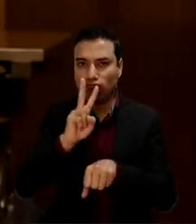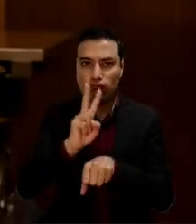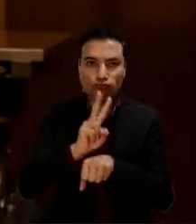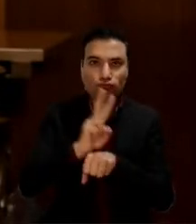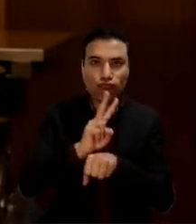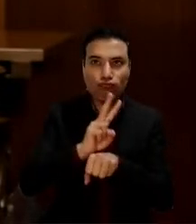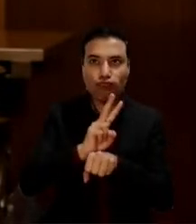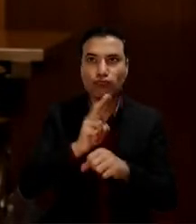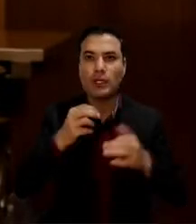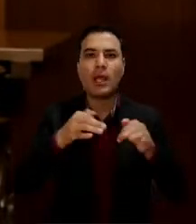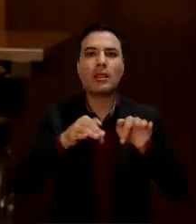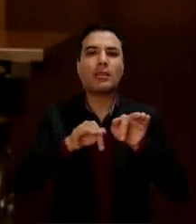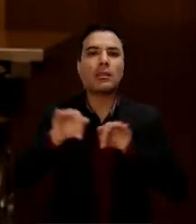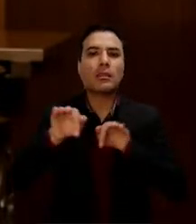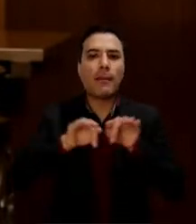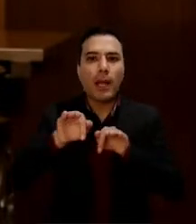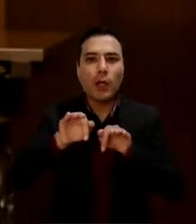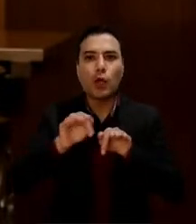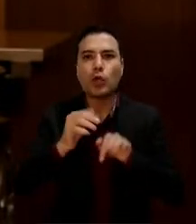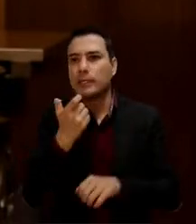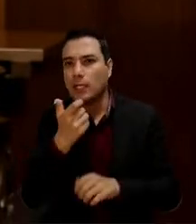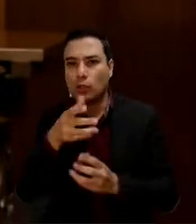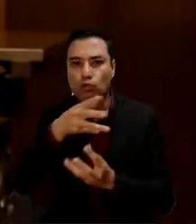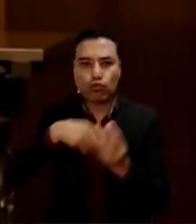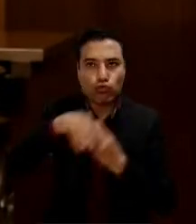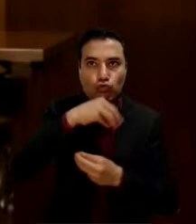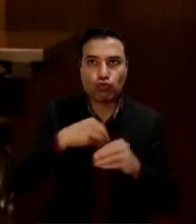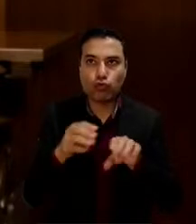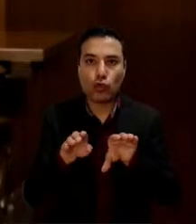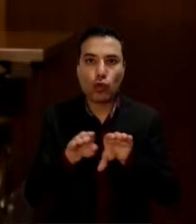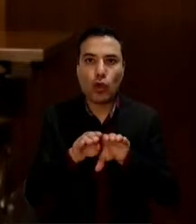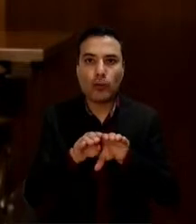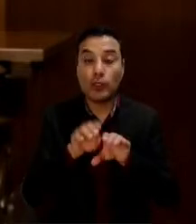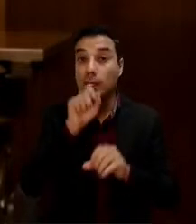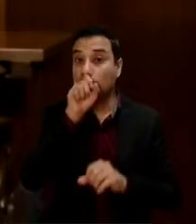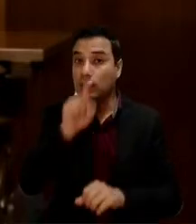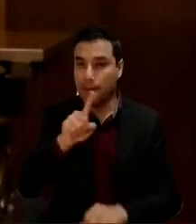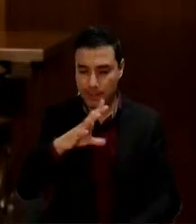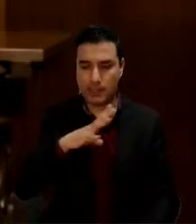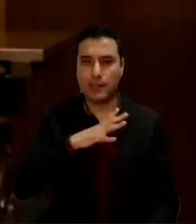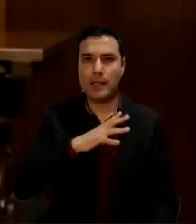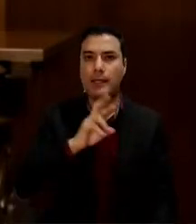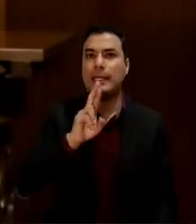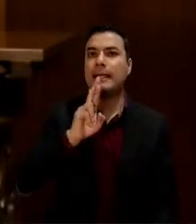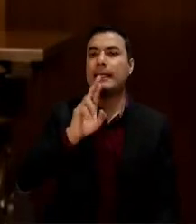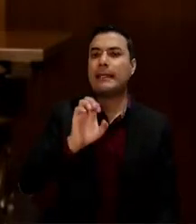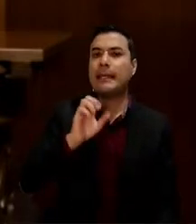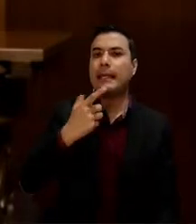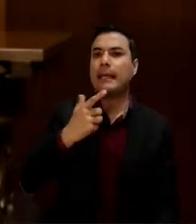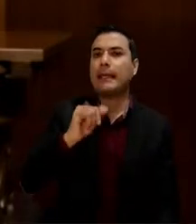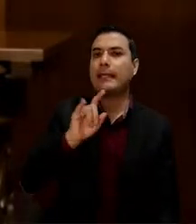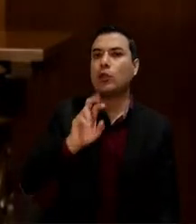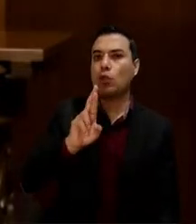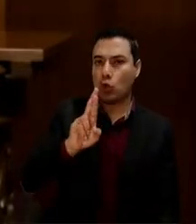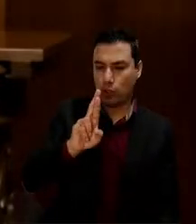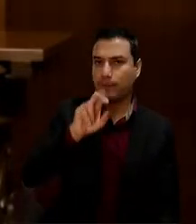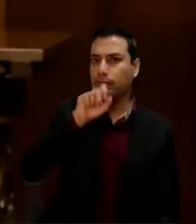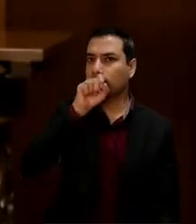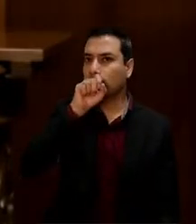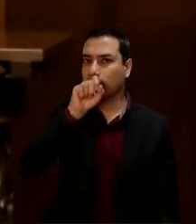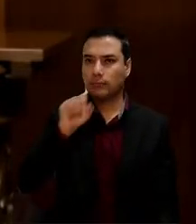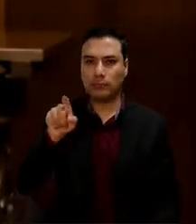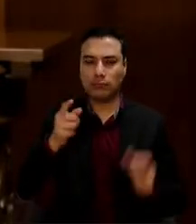de supervisar la gestión de la hacienda pública municipal y la persona regidor, gestores públicos de los intereses